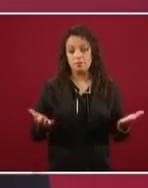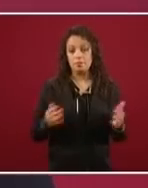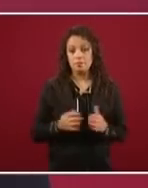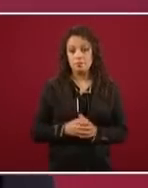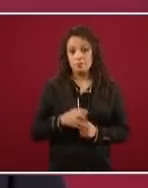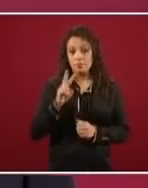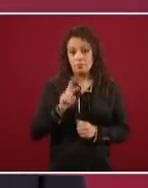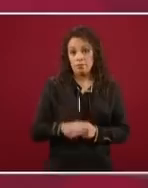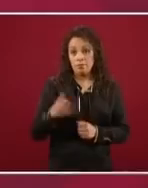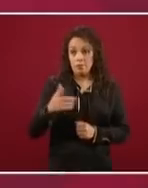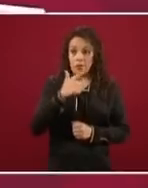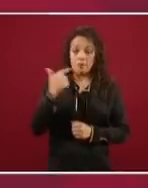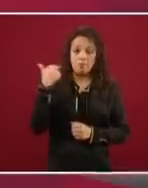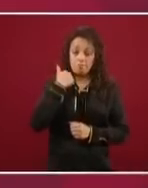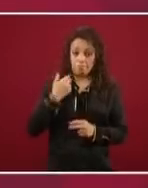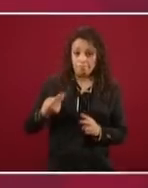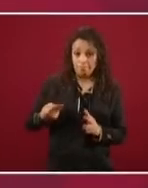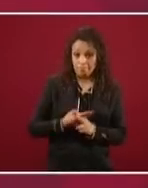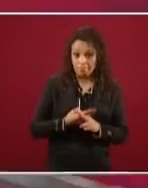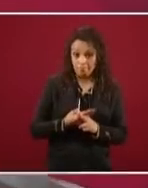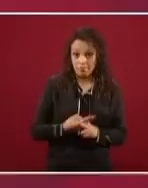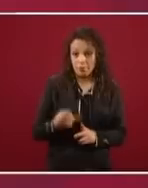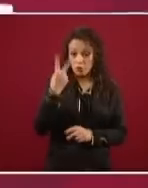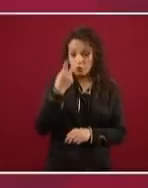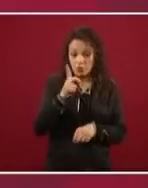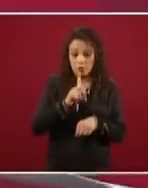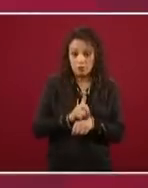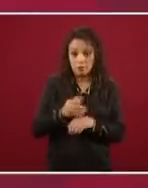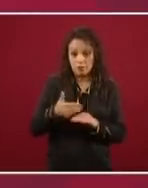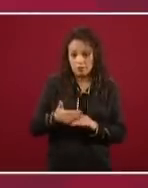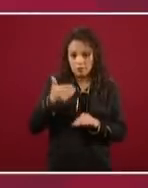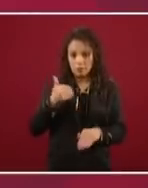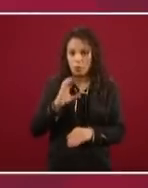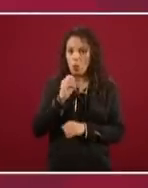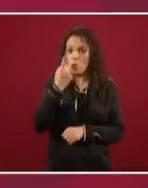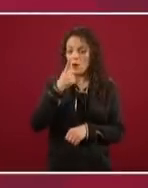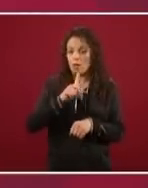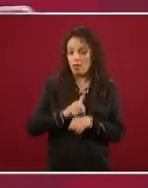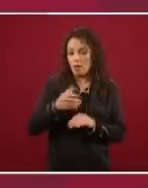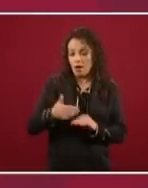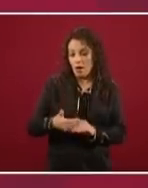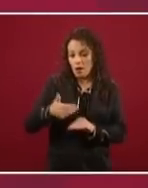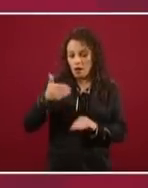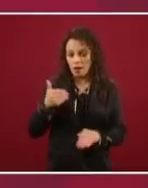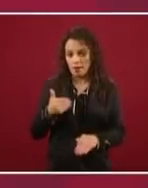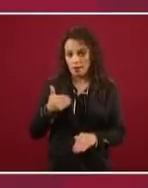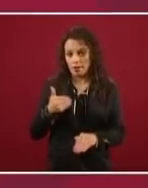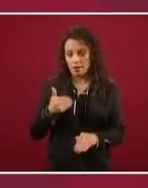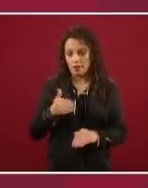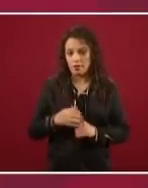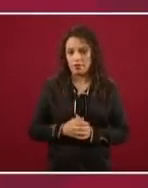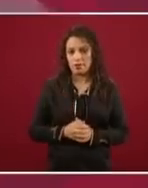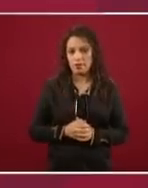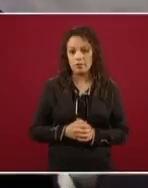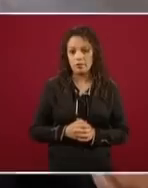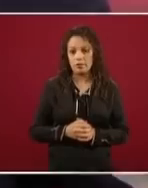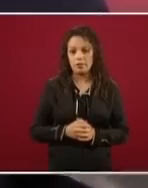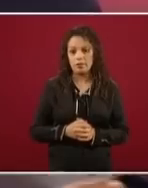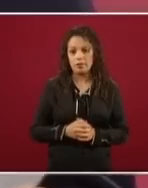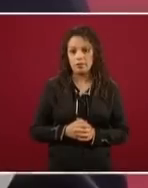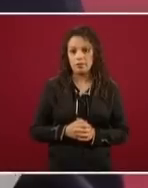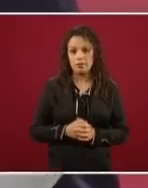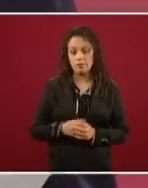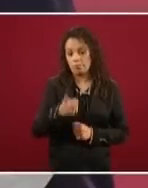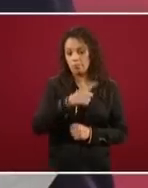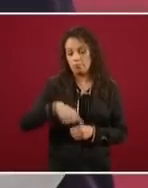unas 600 que se produce dos días antes o un día antes unos días antes de una